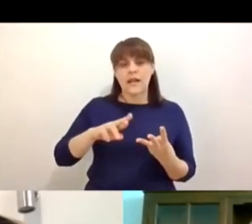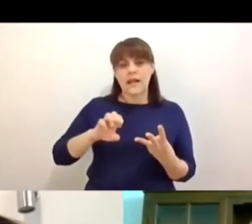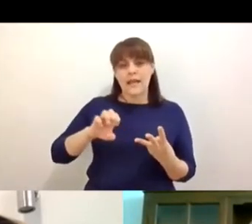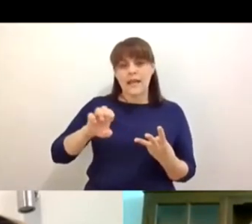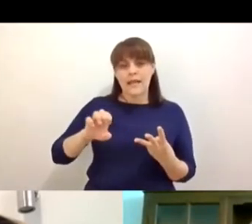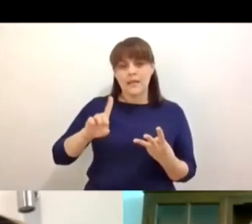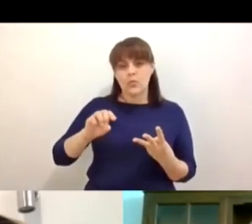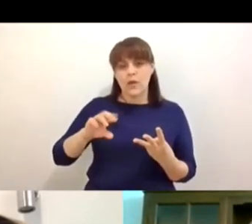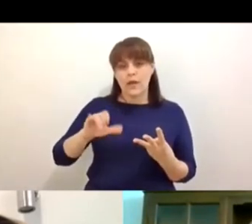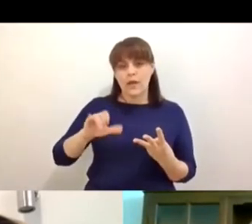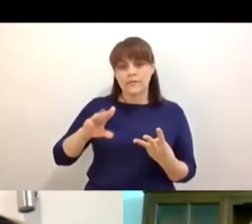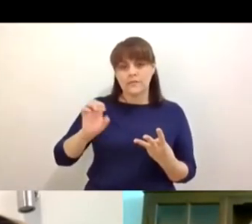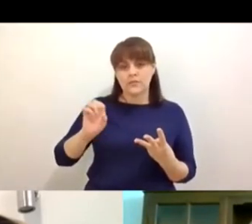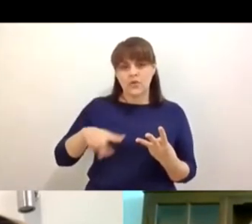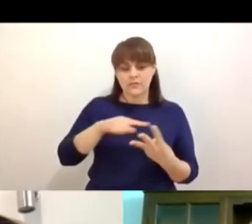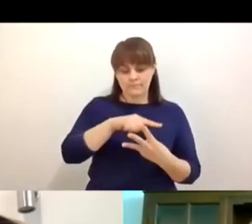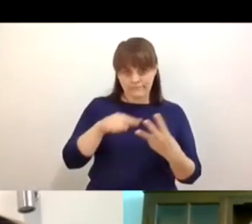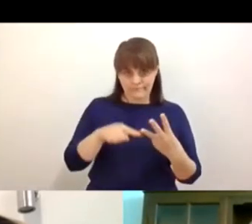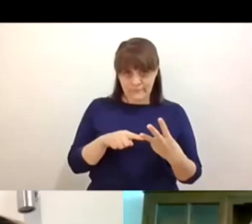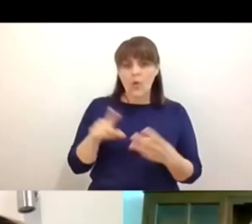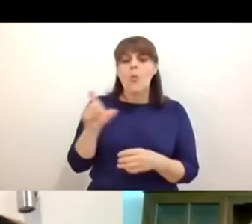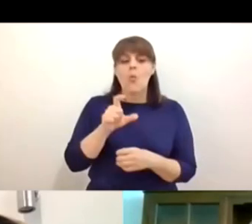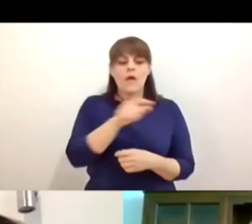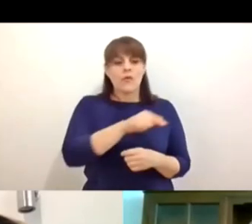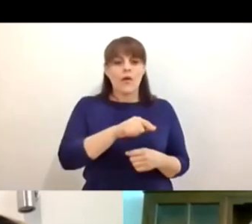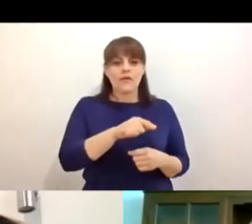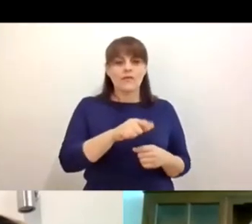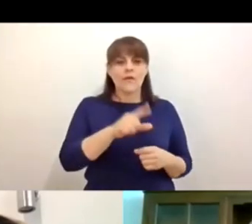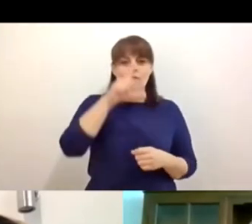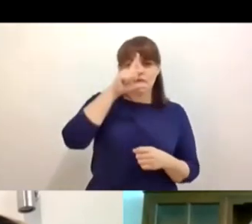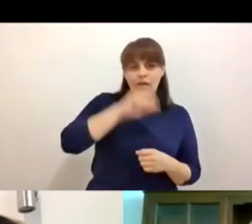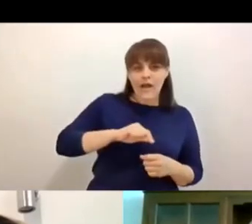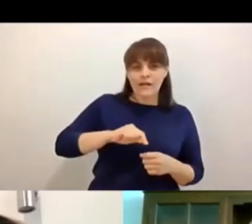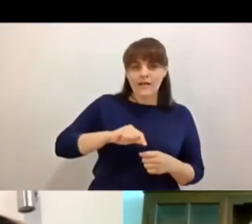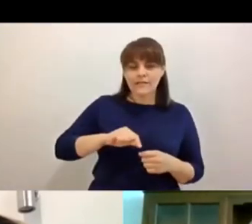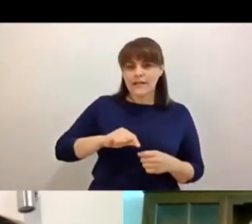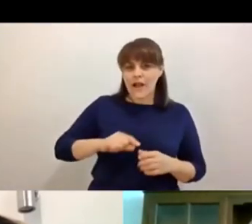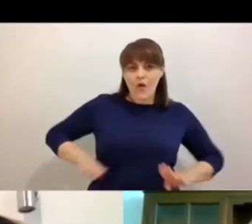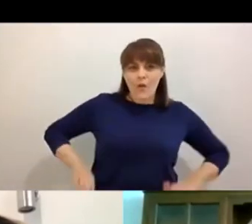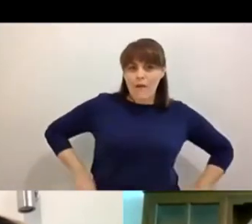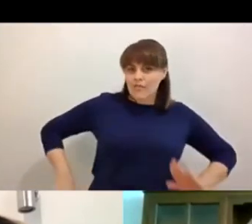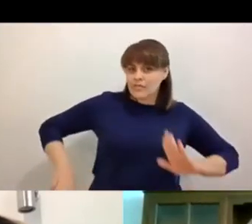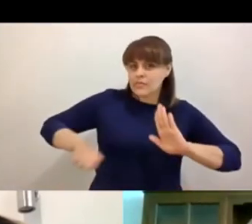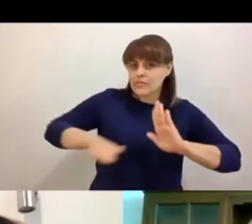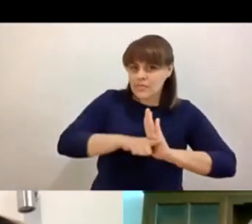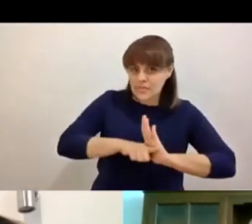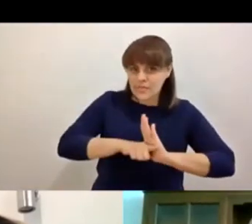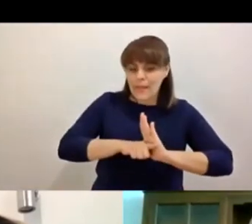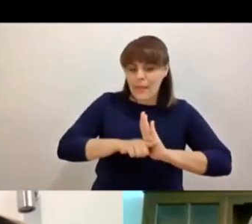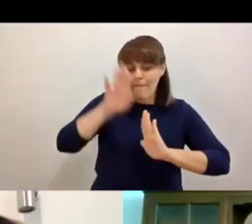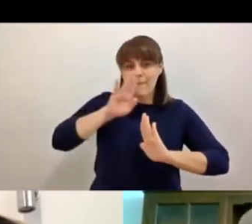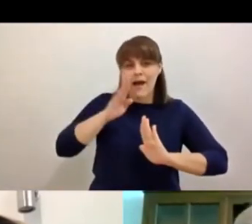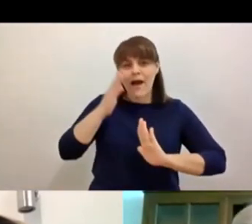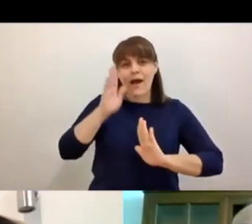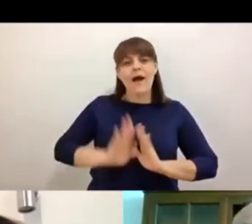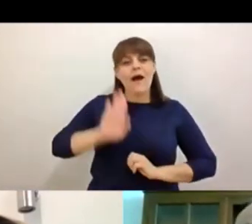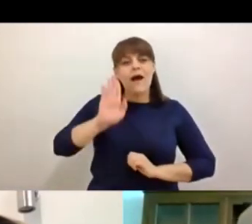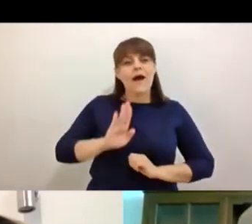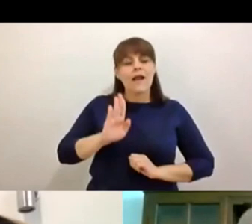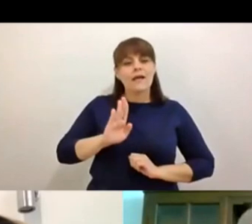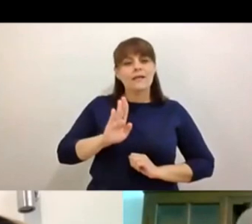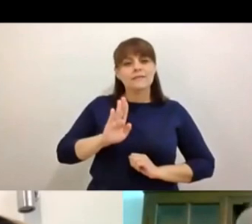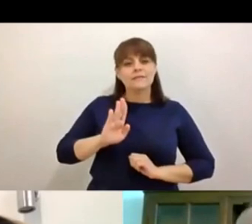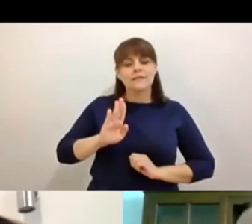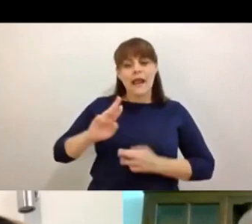penal, lo que ocurre es que hay un rompimiento, se rompe la relación de la persona adolescente con su